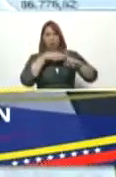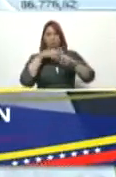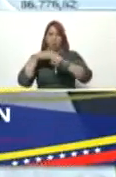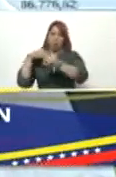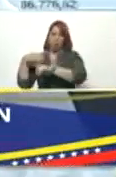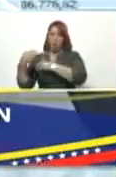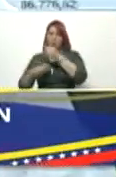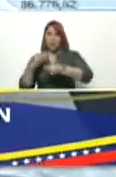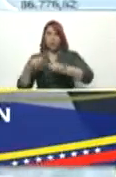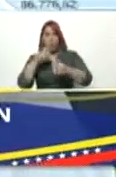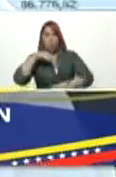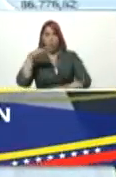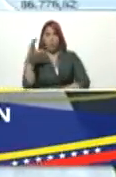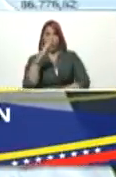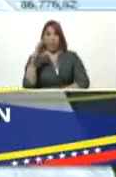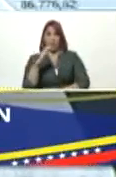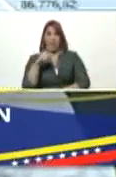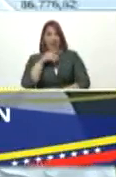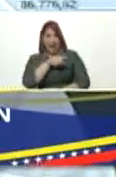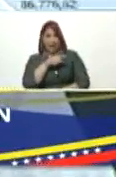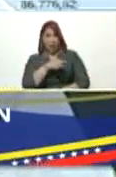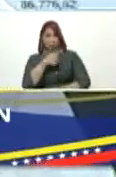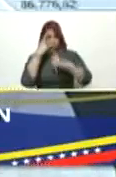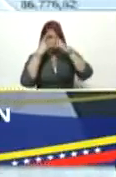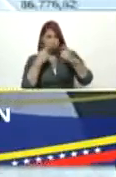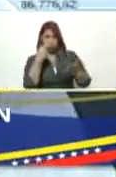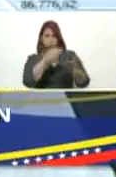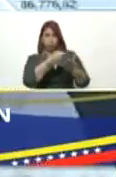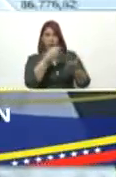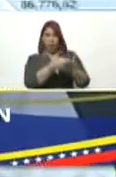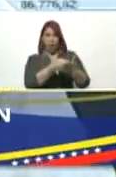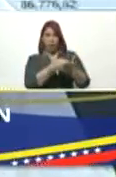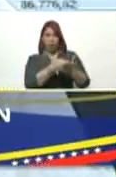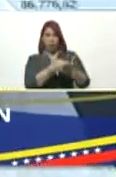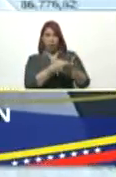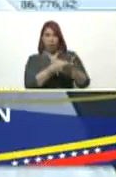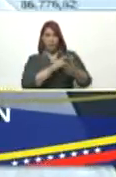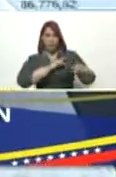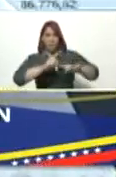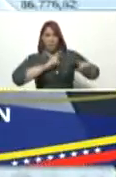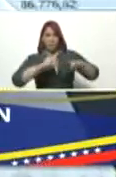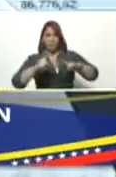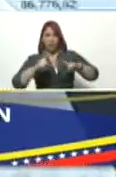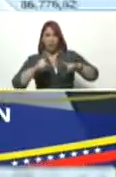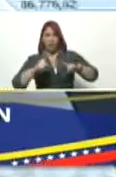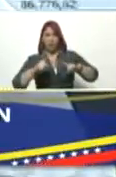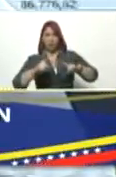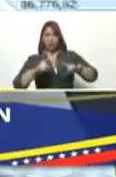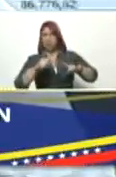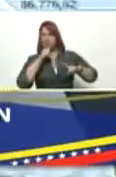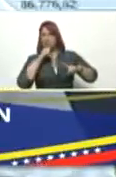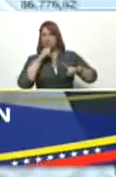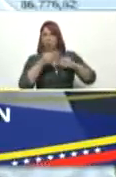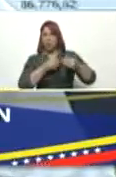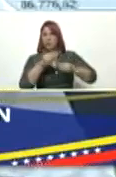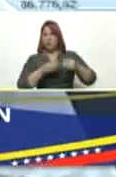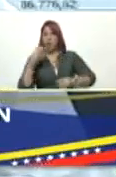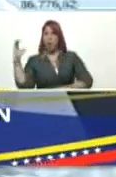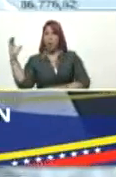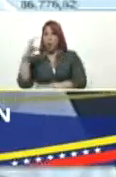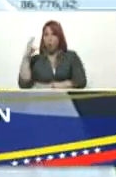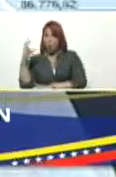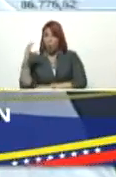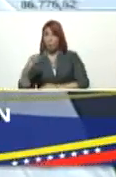Caracas fueron entrenados, eran financiados y eran dirigidos desde el narco paramilitar